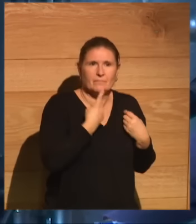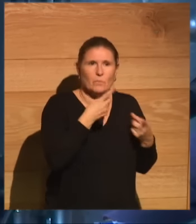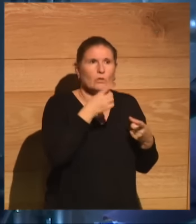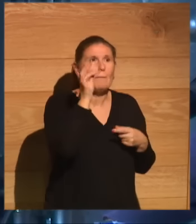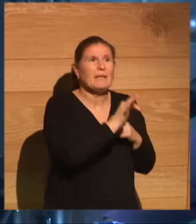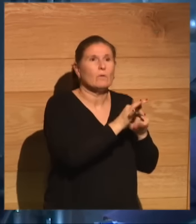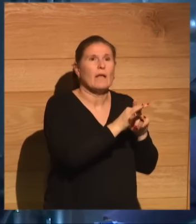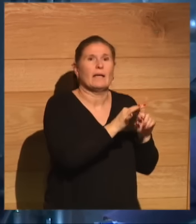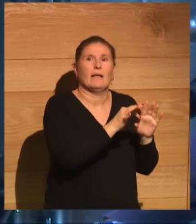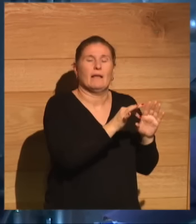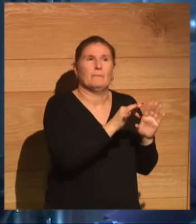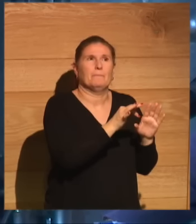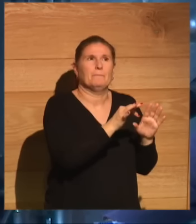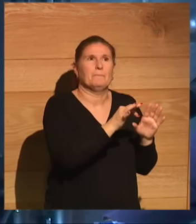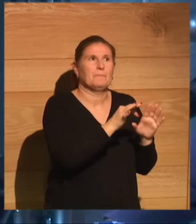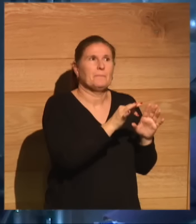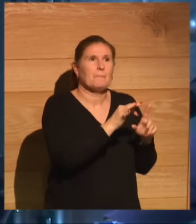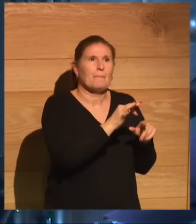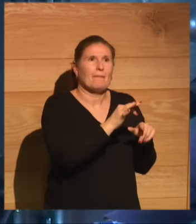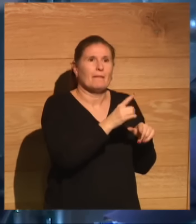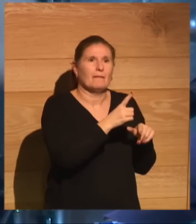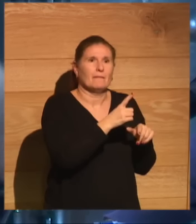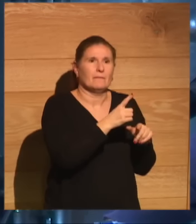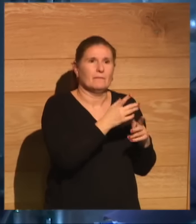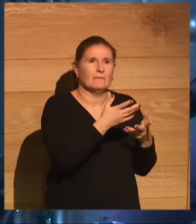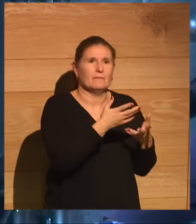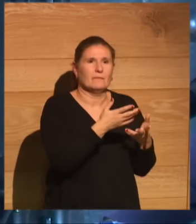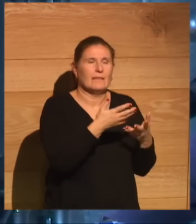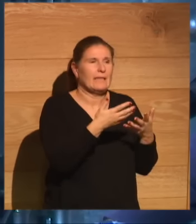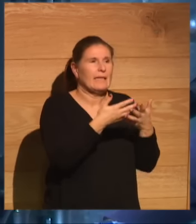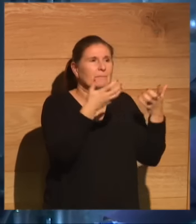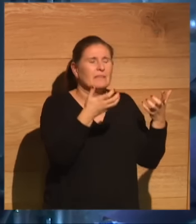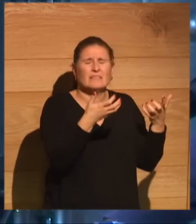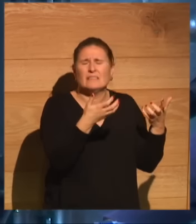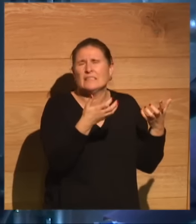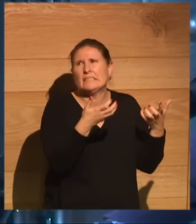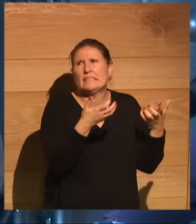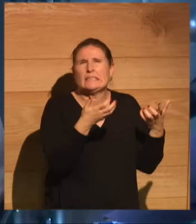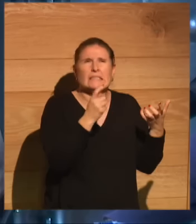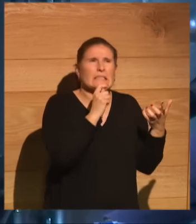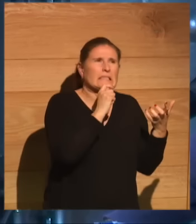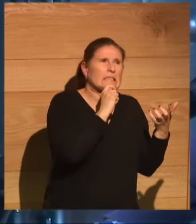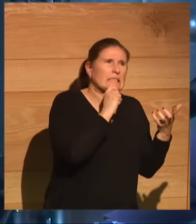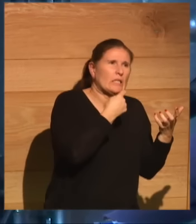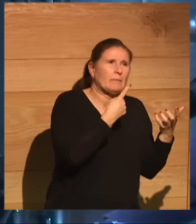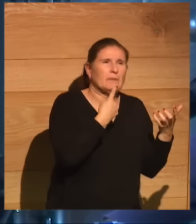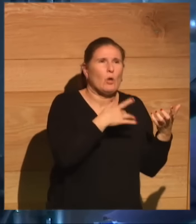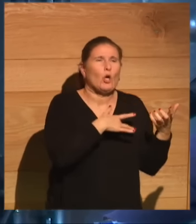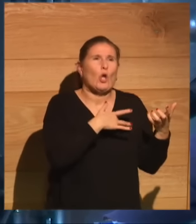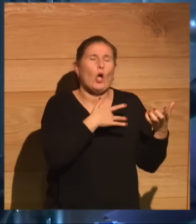que de repente cae para poner en... ¡Qué odio esta expresión! Pues usa otra, Juan. ¿Romantizar?